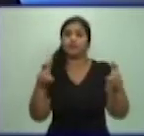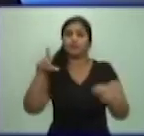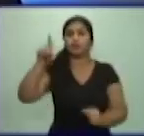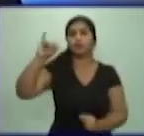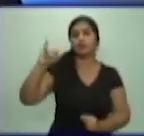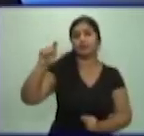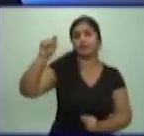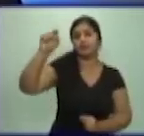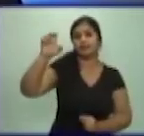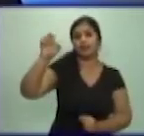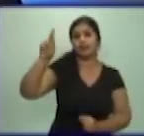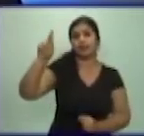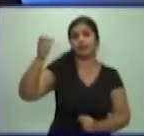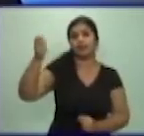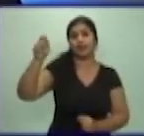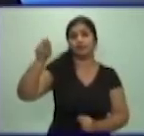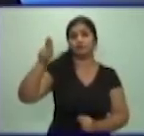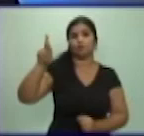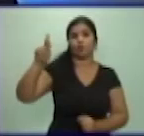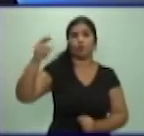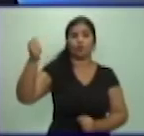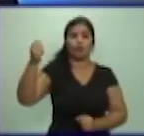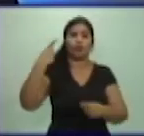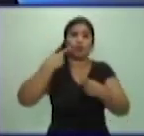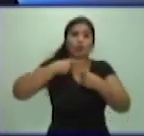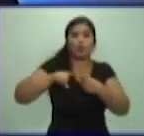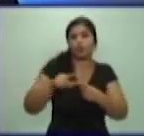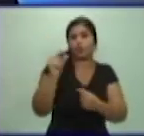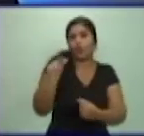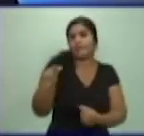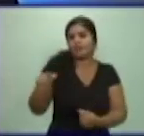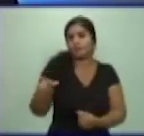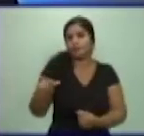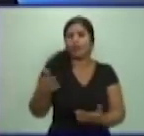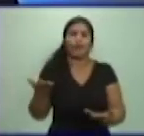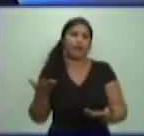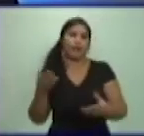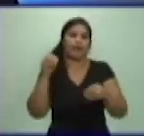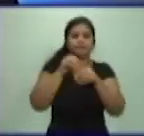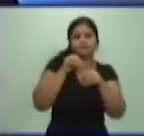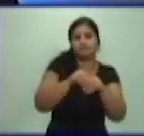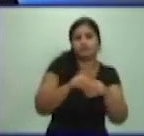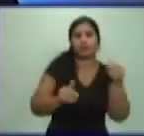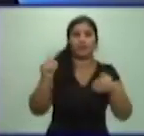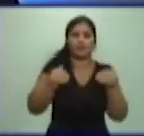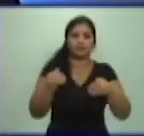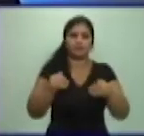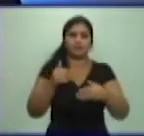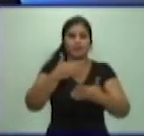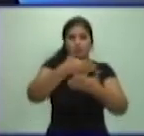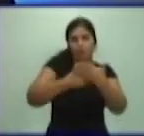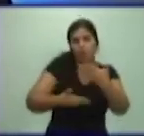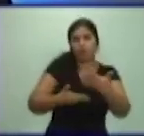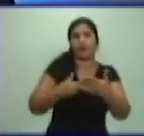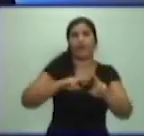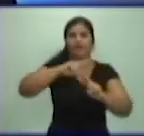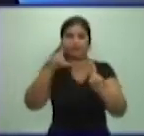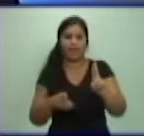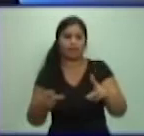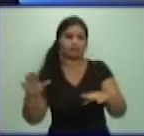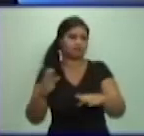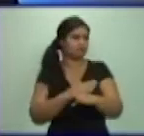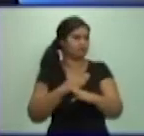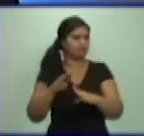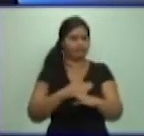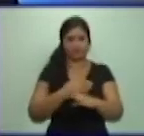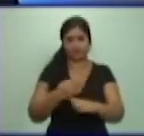temas de las obras literarias o casi nunca un fragmento de la obra. Ojo con esto, sino ensayos que han